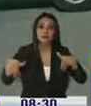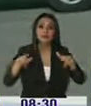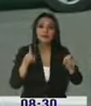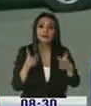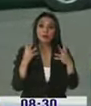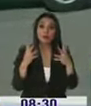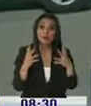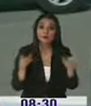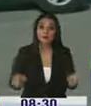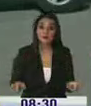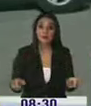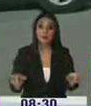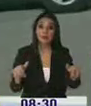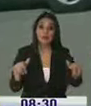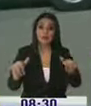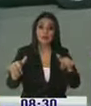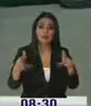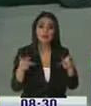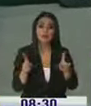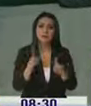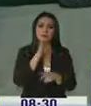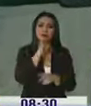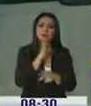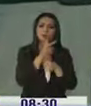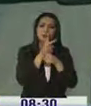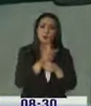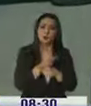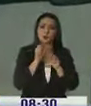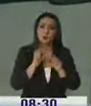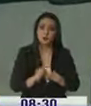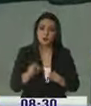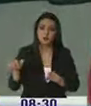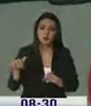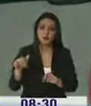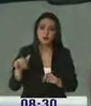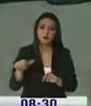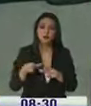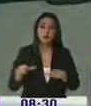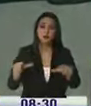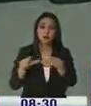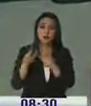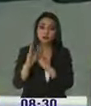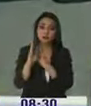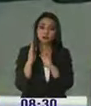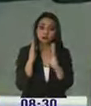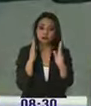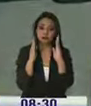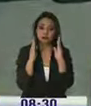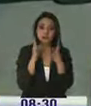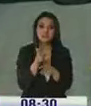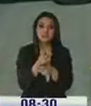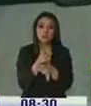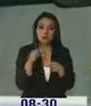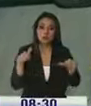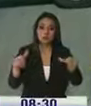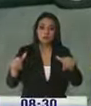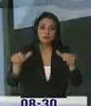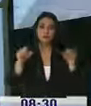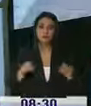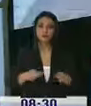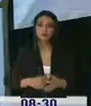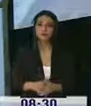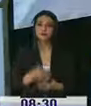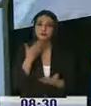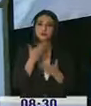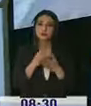las obras se están realizando sobre las veredas, ustedes tengan paciencia y puedan ocupar los lados por donde está descubierto para que puedan trabajar. Transitar. Gracias,